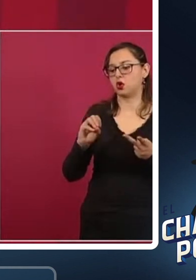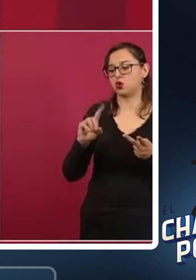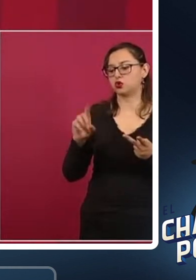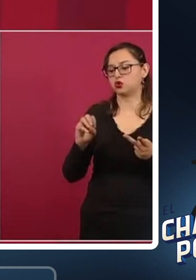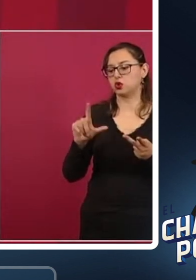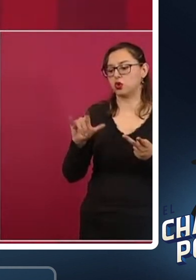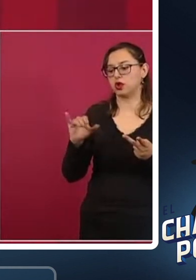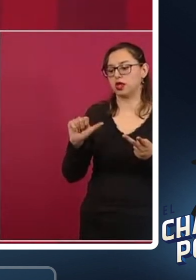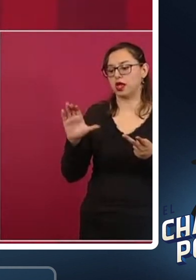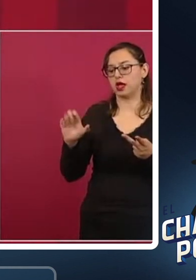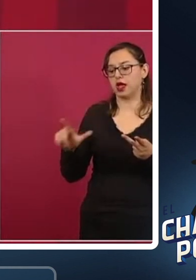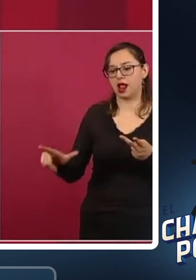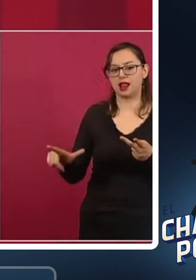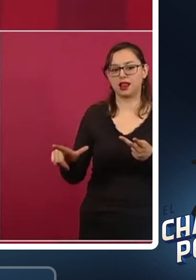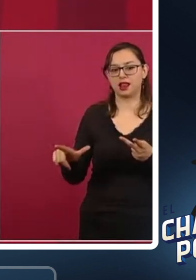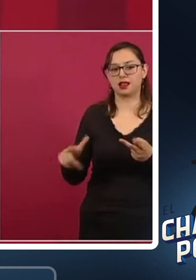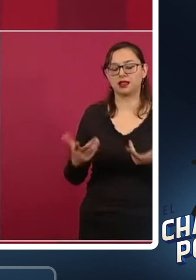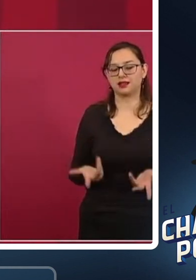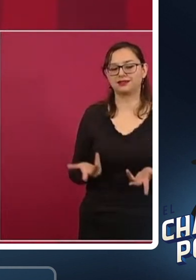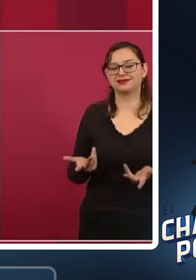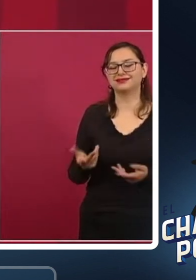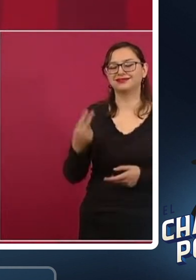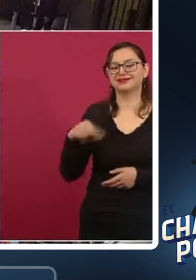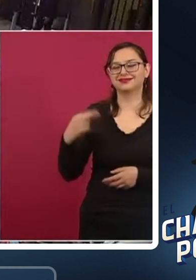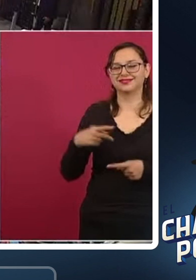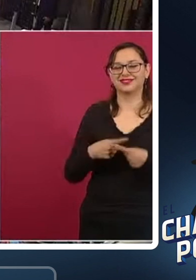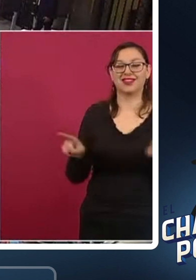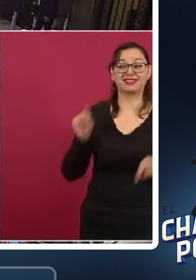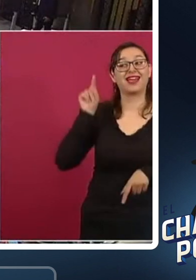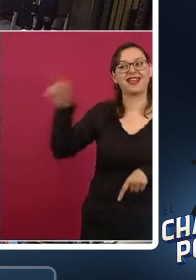sí, pero así se le llama allá, Cosolia.